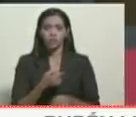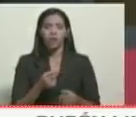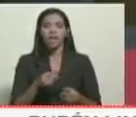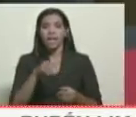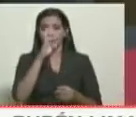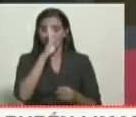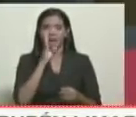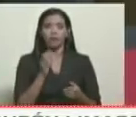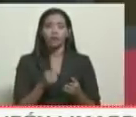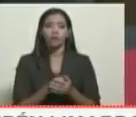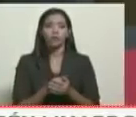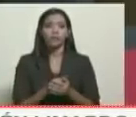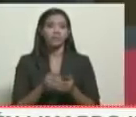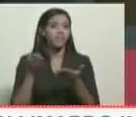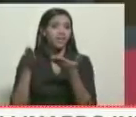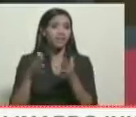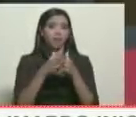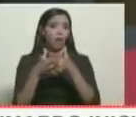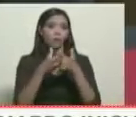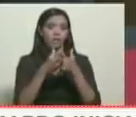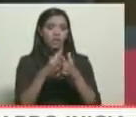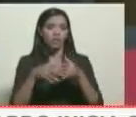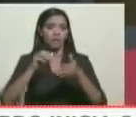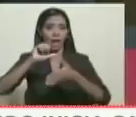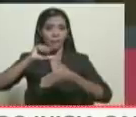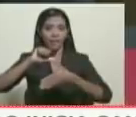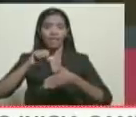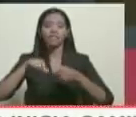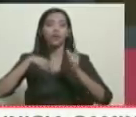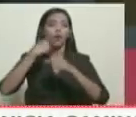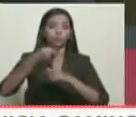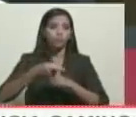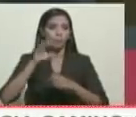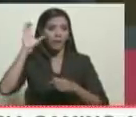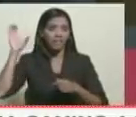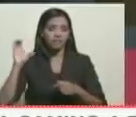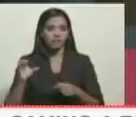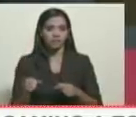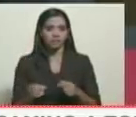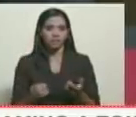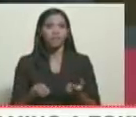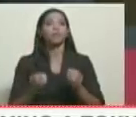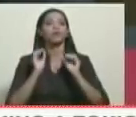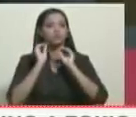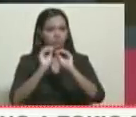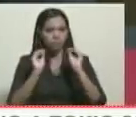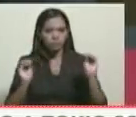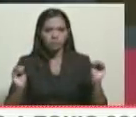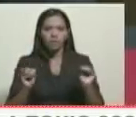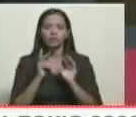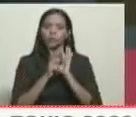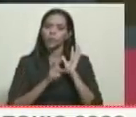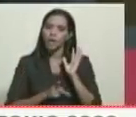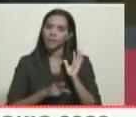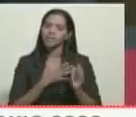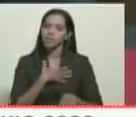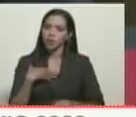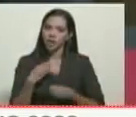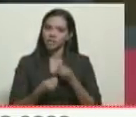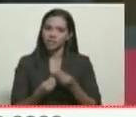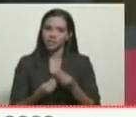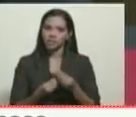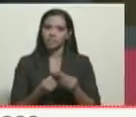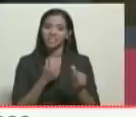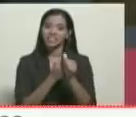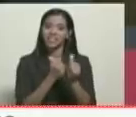los Estados Unidos de América y en otros países, y por eso el llamado a atención que quiero hacer en tu programa, de que detrás de todo esto